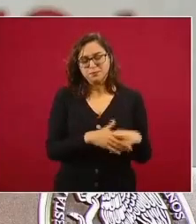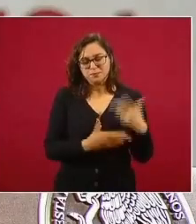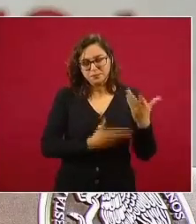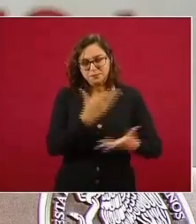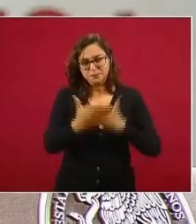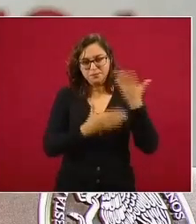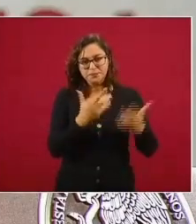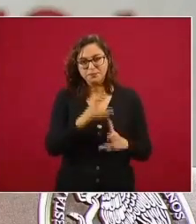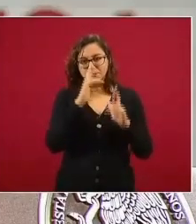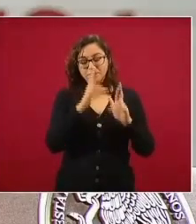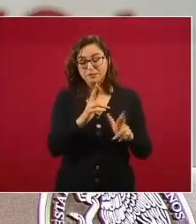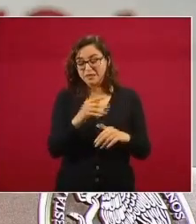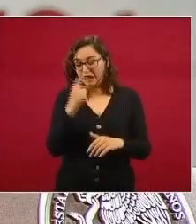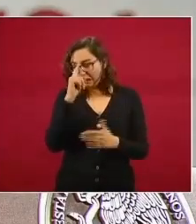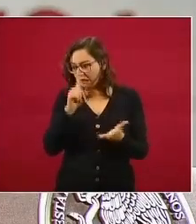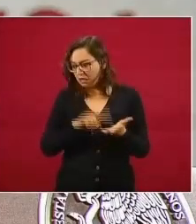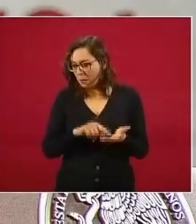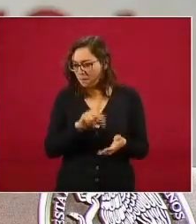que Pío VI,